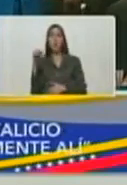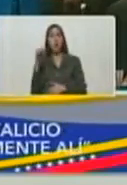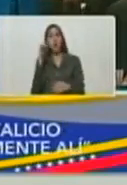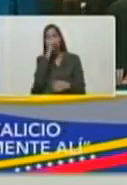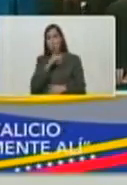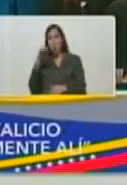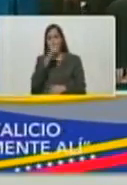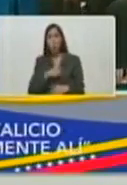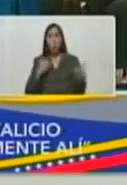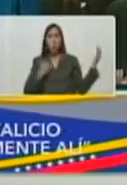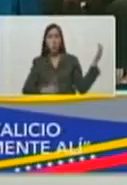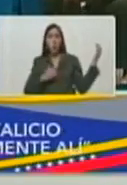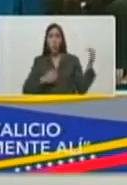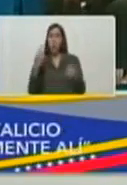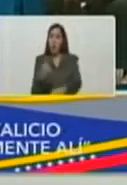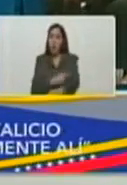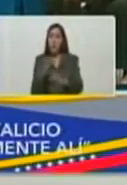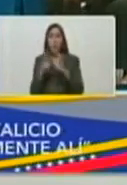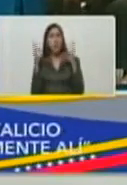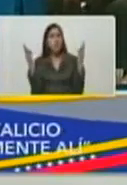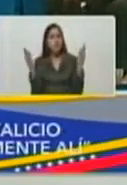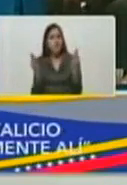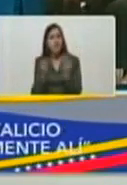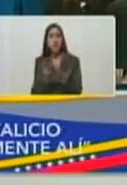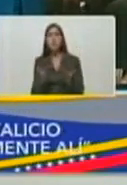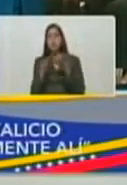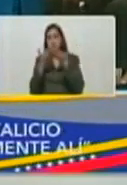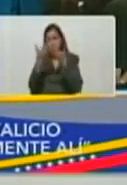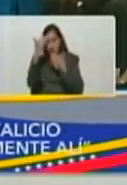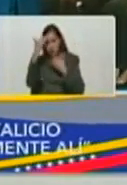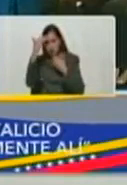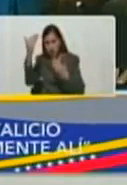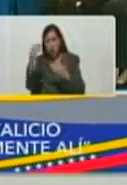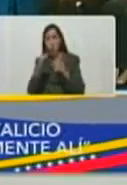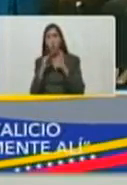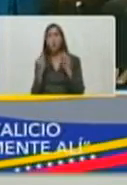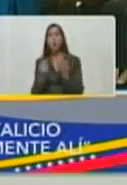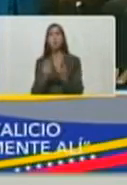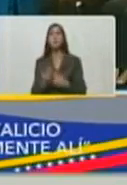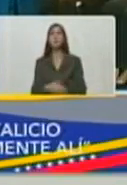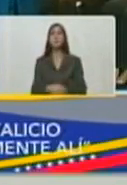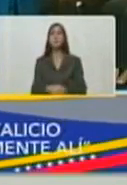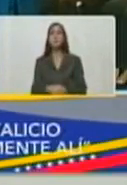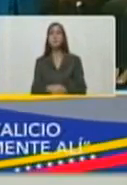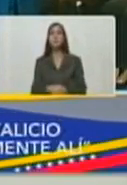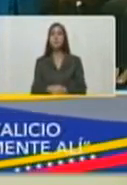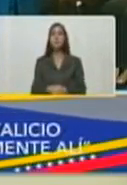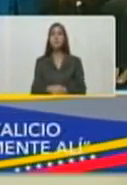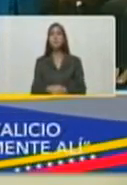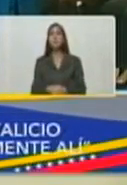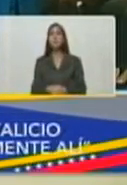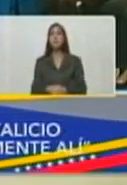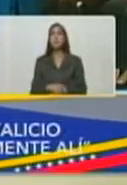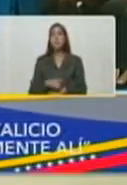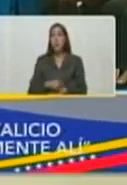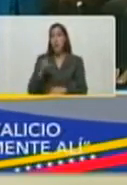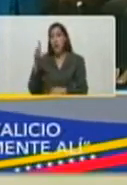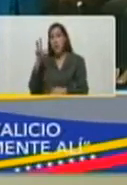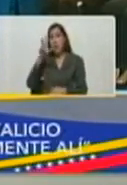Ali Primera, a sus hermanos, hermanas, a todos sus familiares allá en Paraguaná, en Coro, en todo el